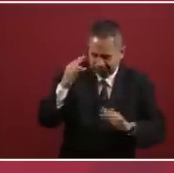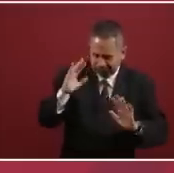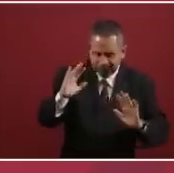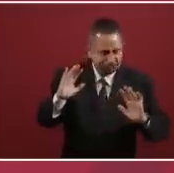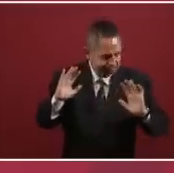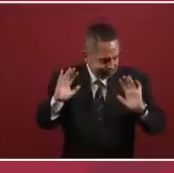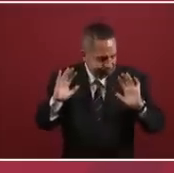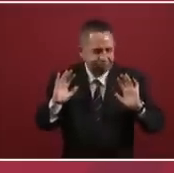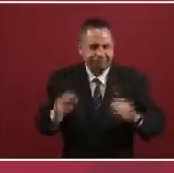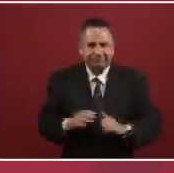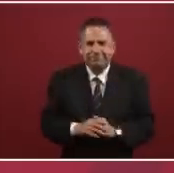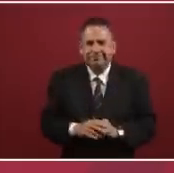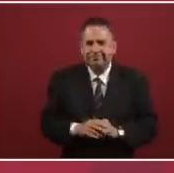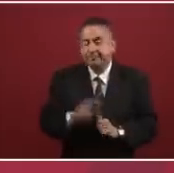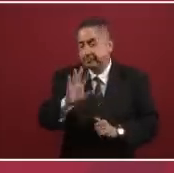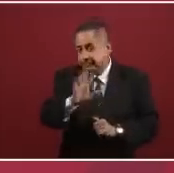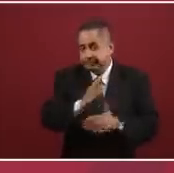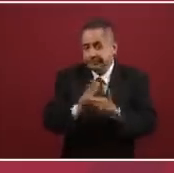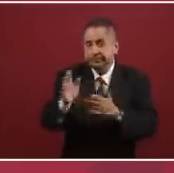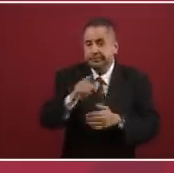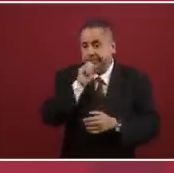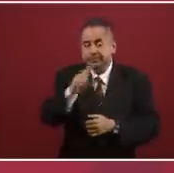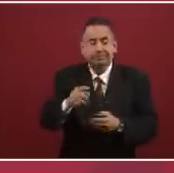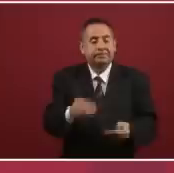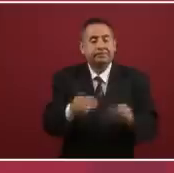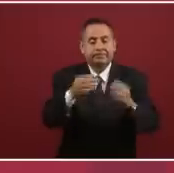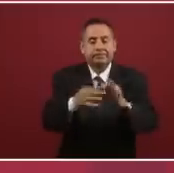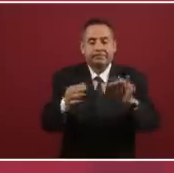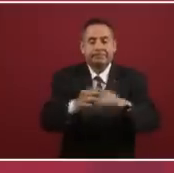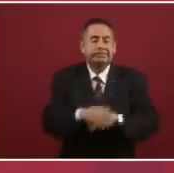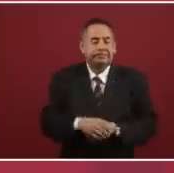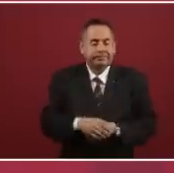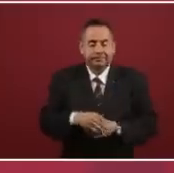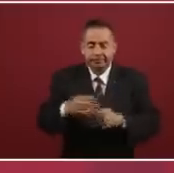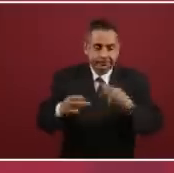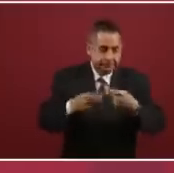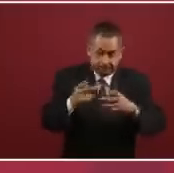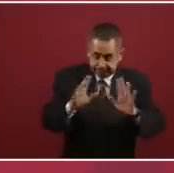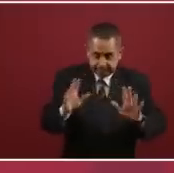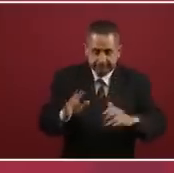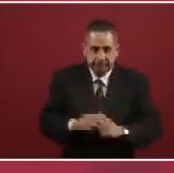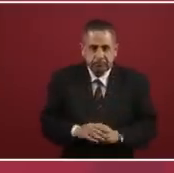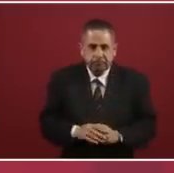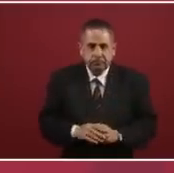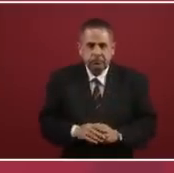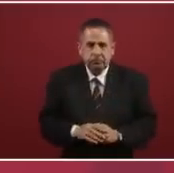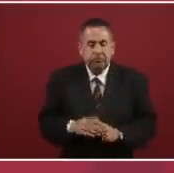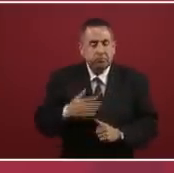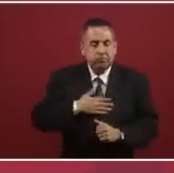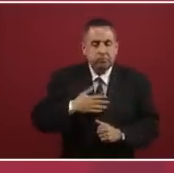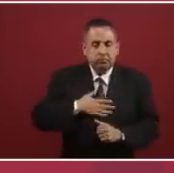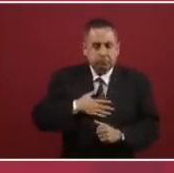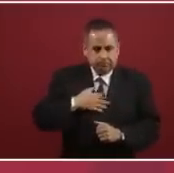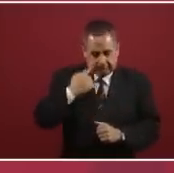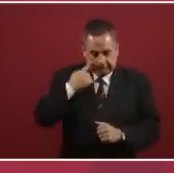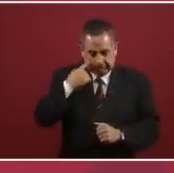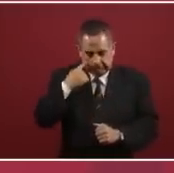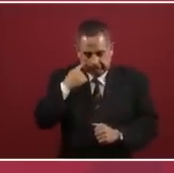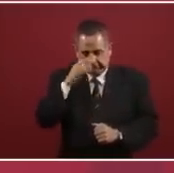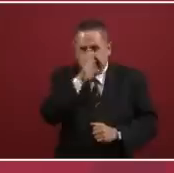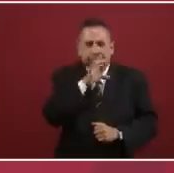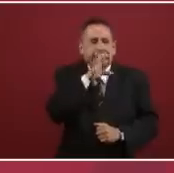No, aparte de lo del mercado y de andar preguntando, soy mirón